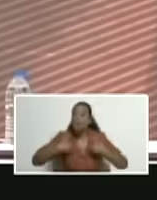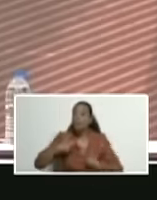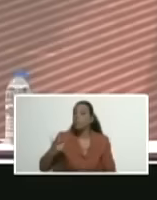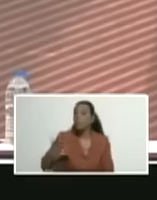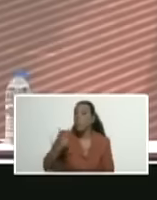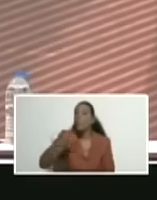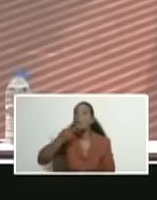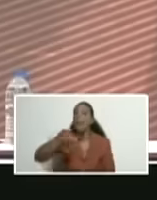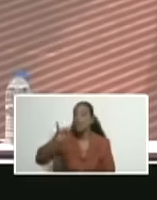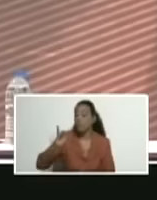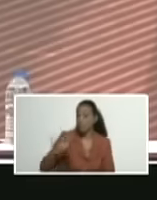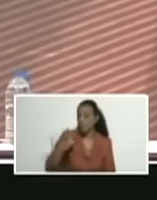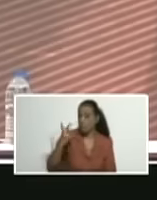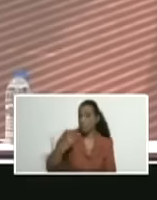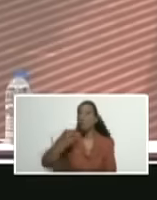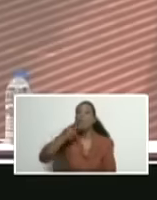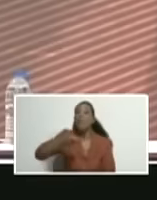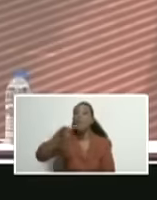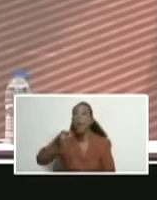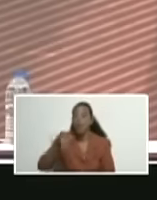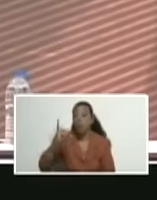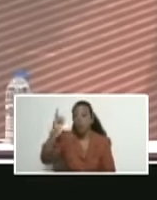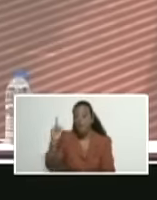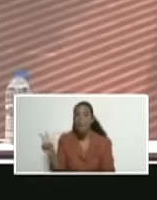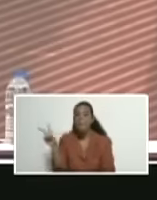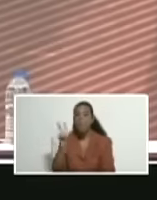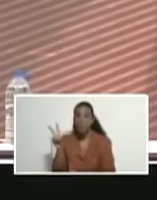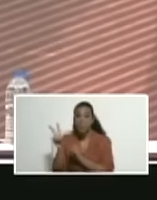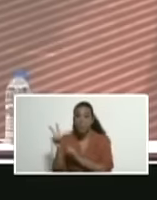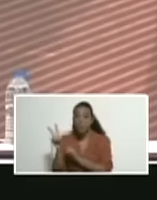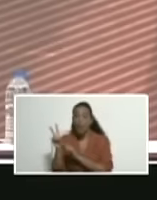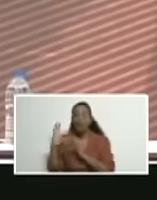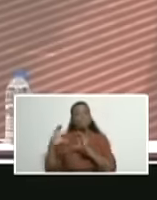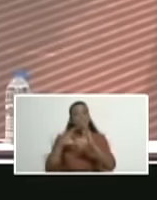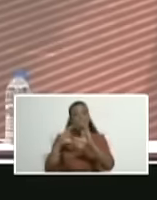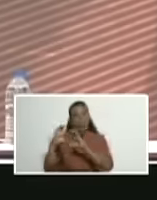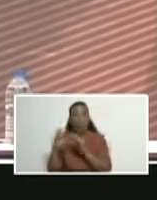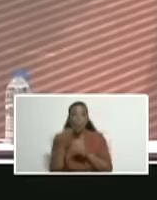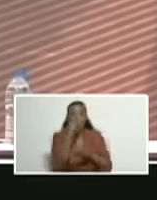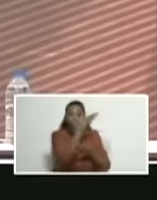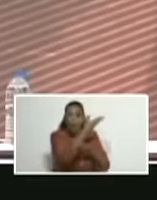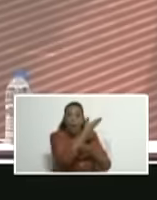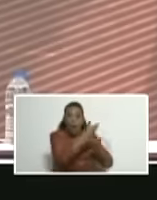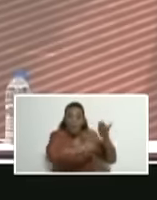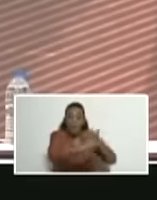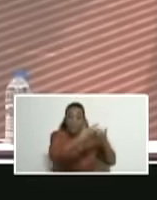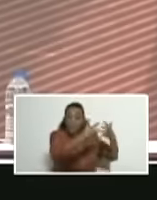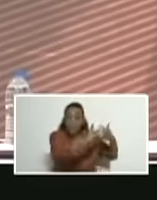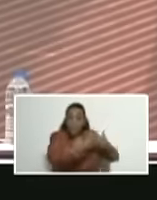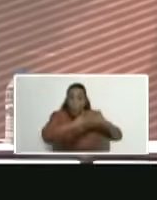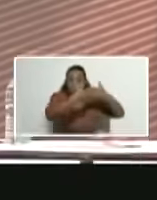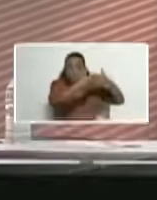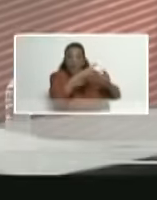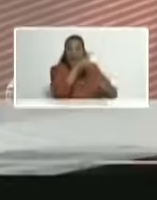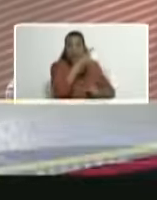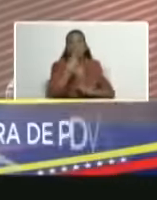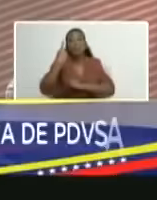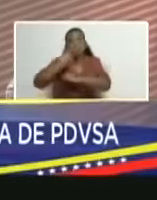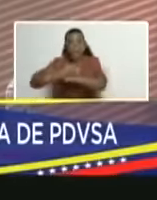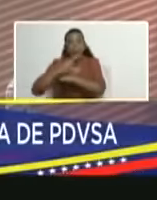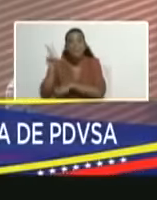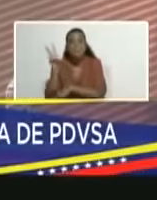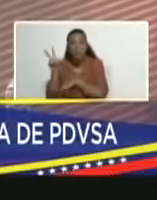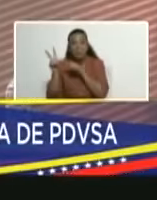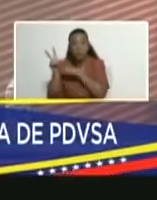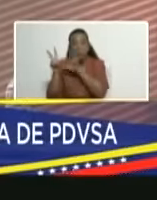diplomáticos que hemos hecho, de los esfuerzos de diálogo que hemos hecho. del cumplimiento estricto por parte